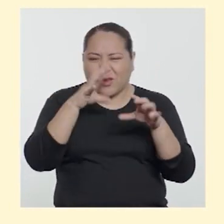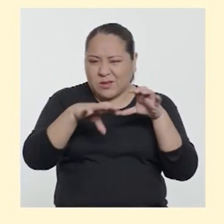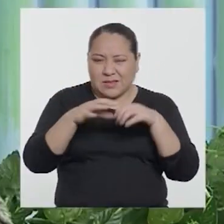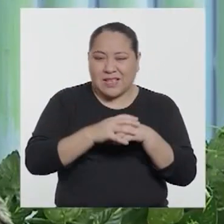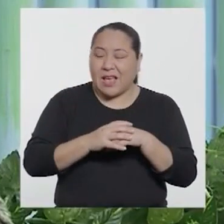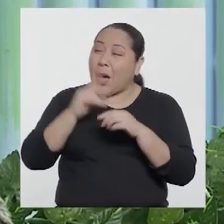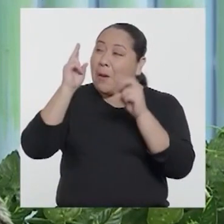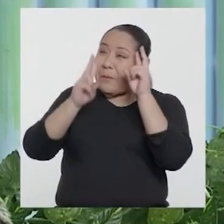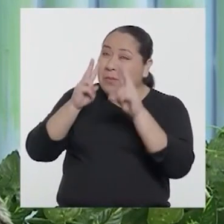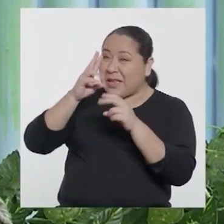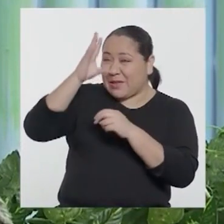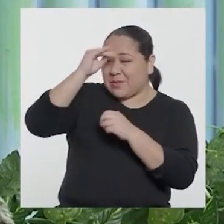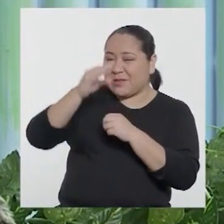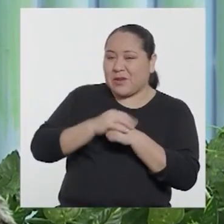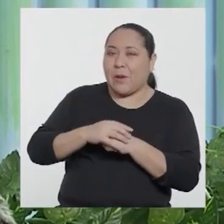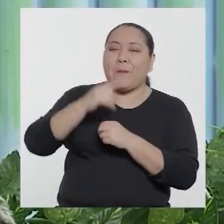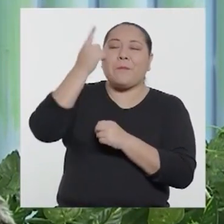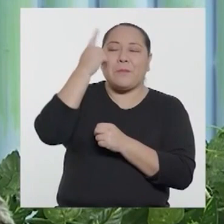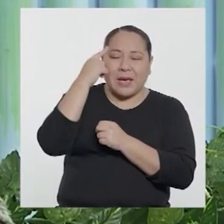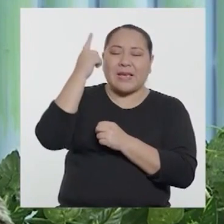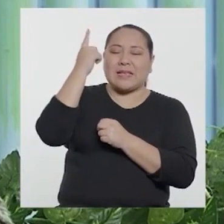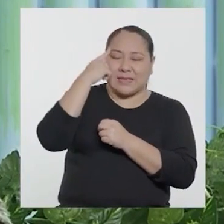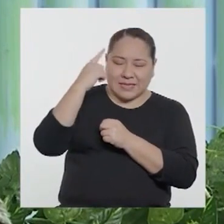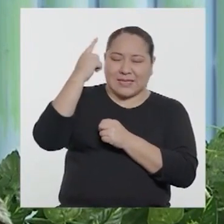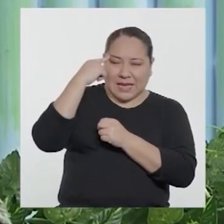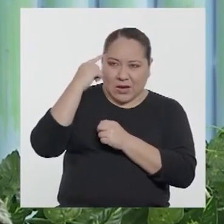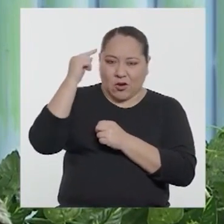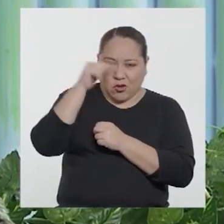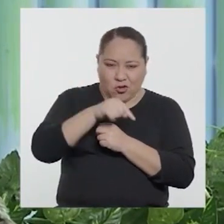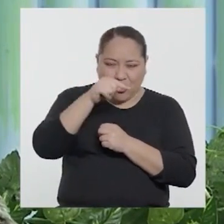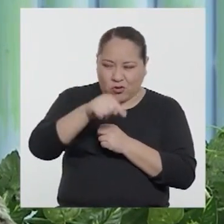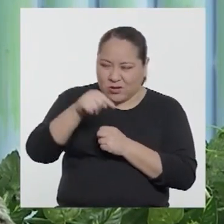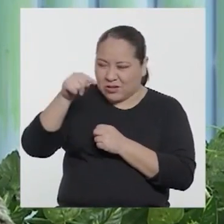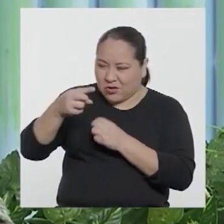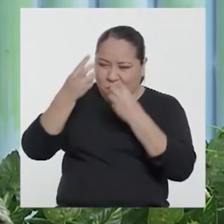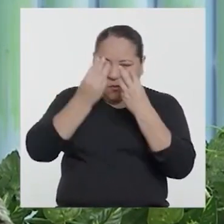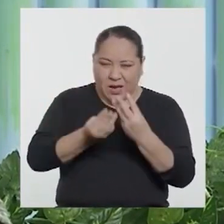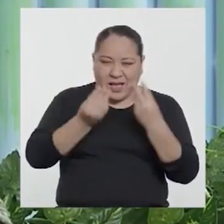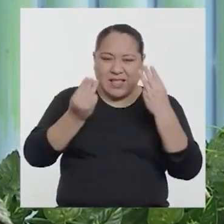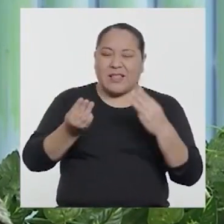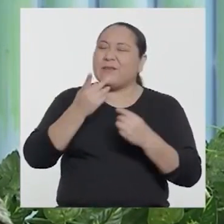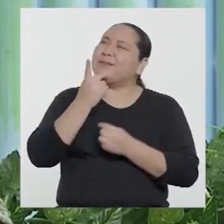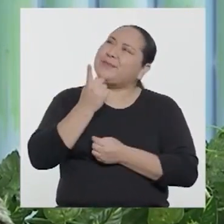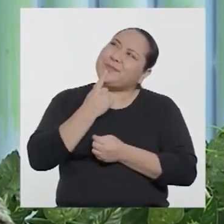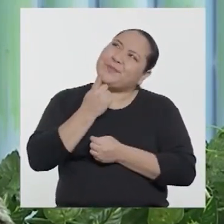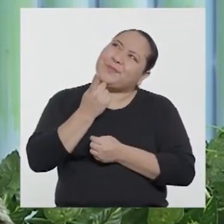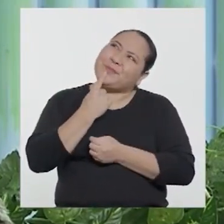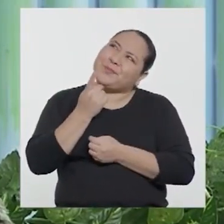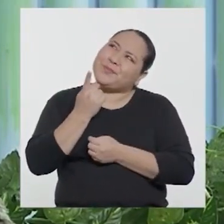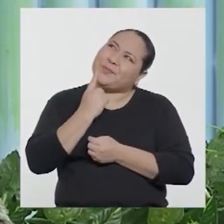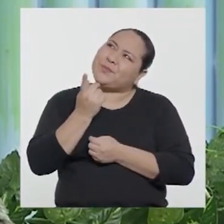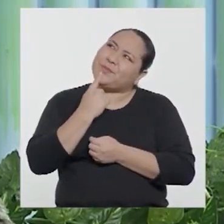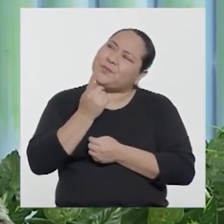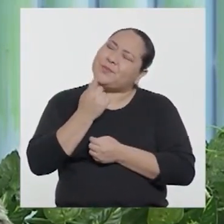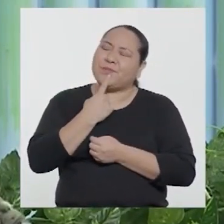ser. Miren, chicos, pensemos con todos estos materiales...